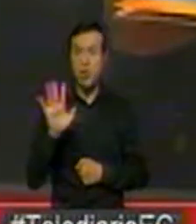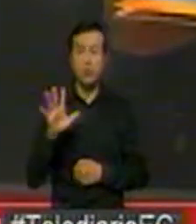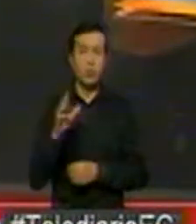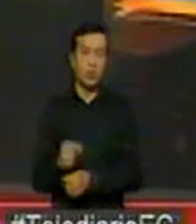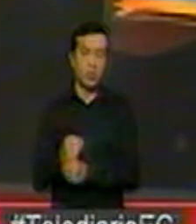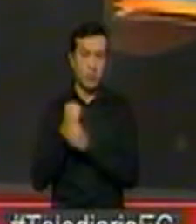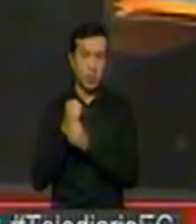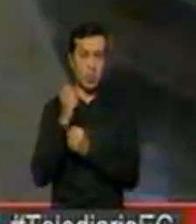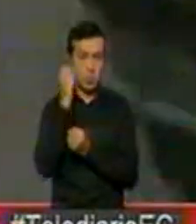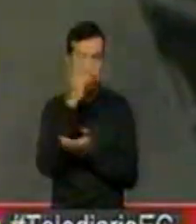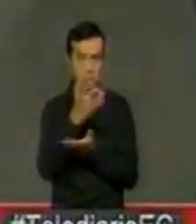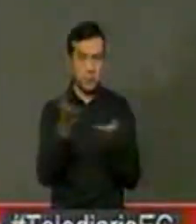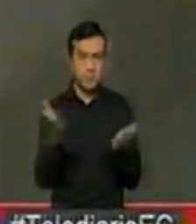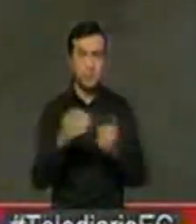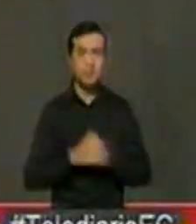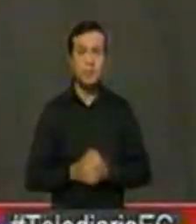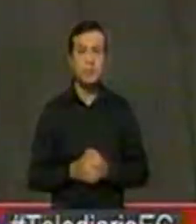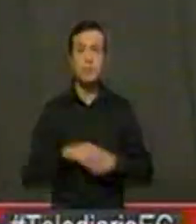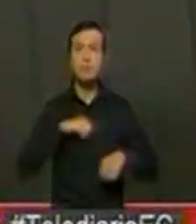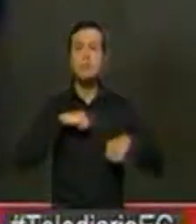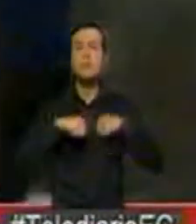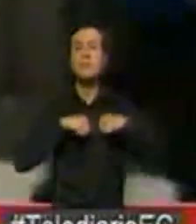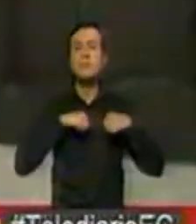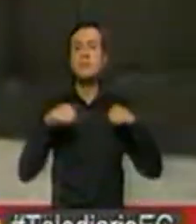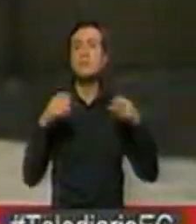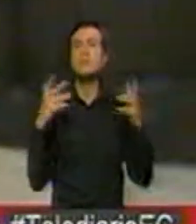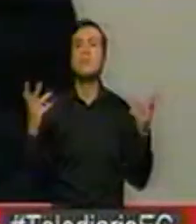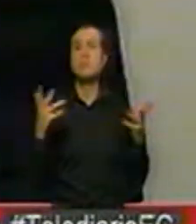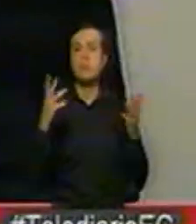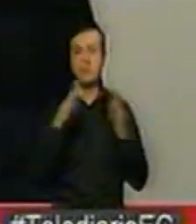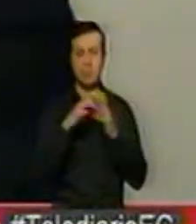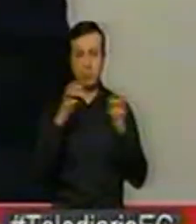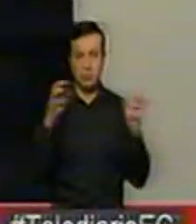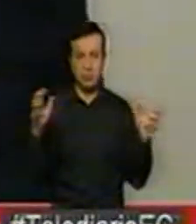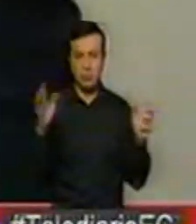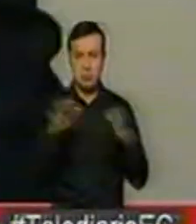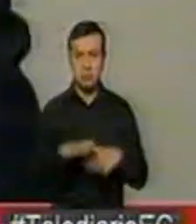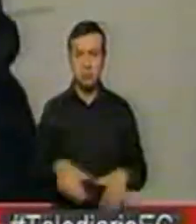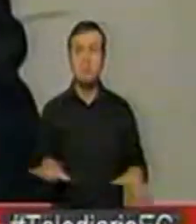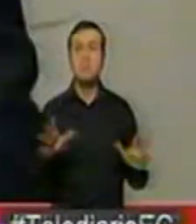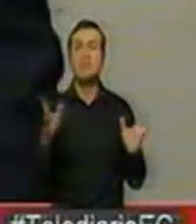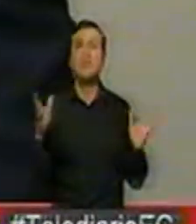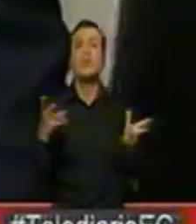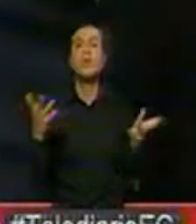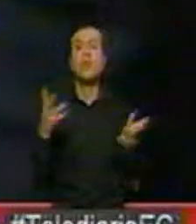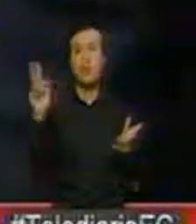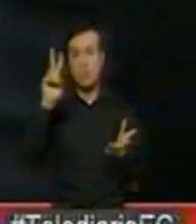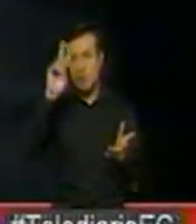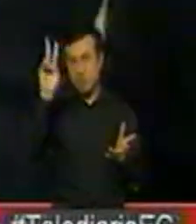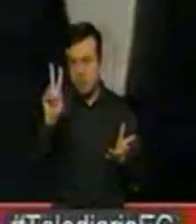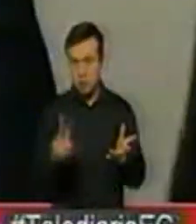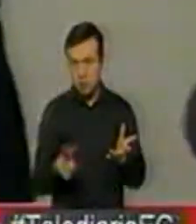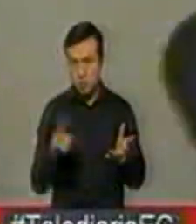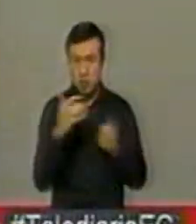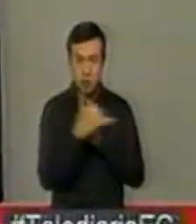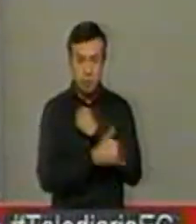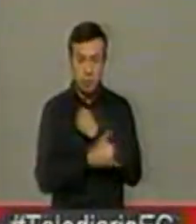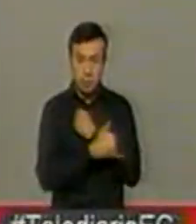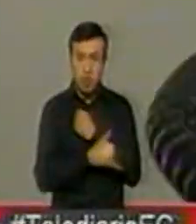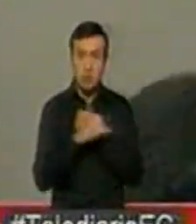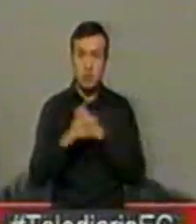defensora. La diligencia se efectuó vía Skype desde la Embajada de Ecuador en Caracas, Venezuela, país donde